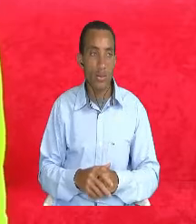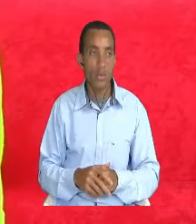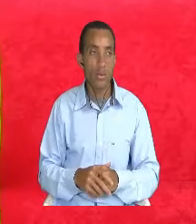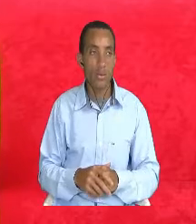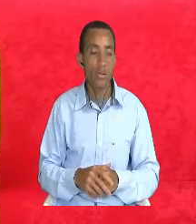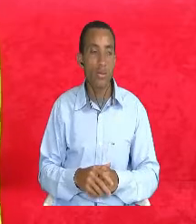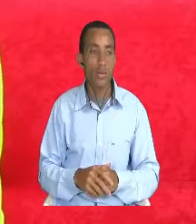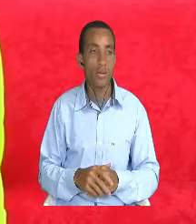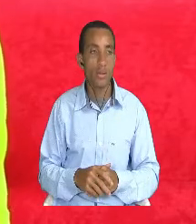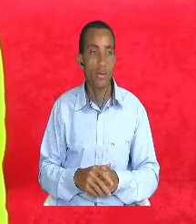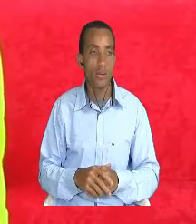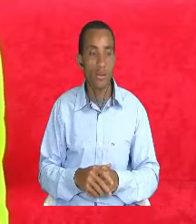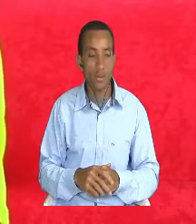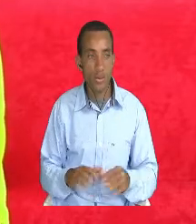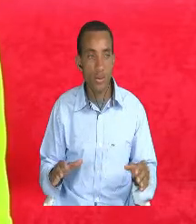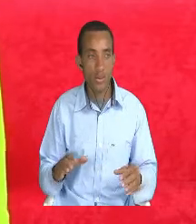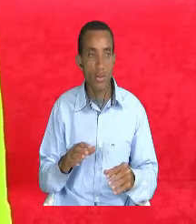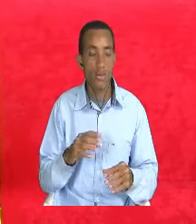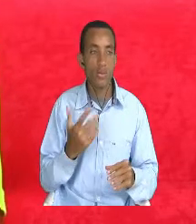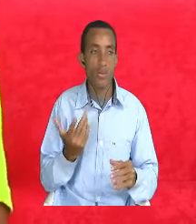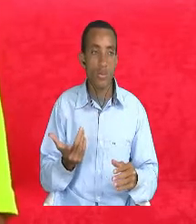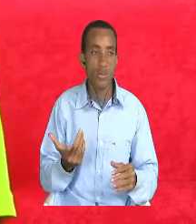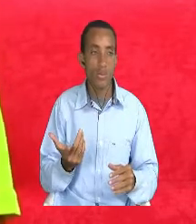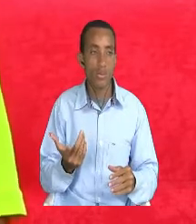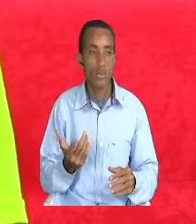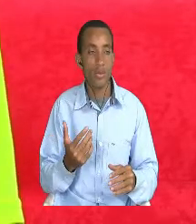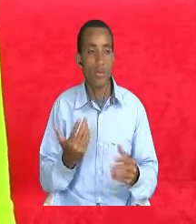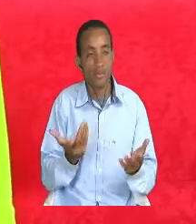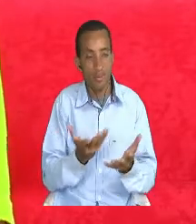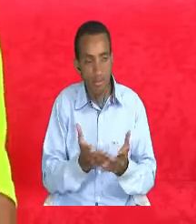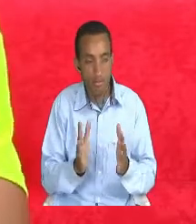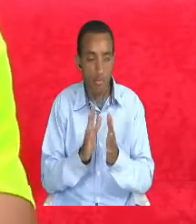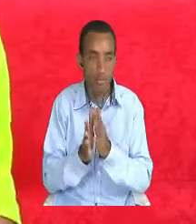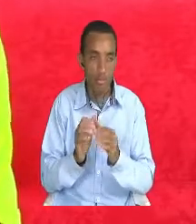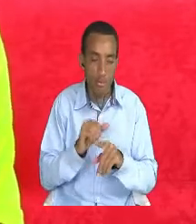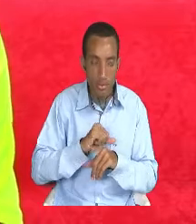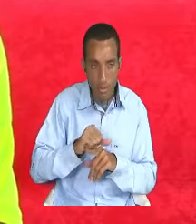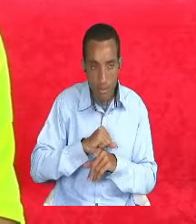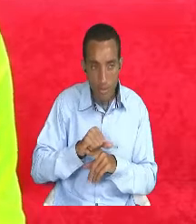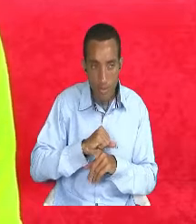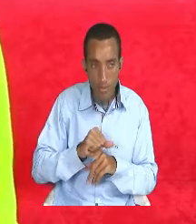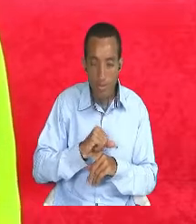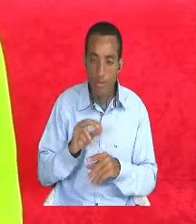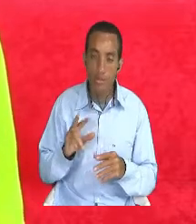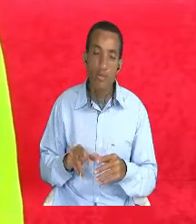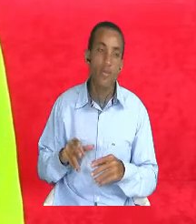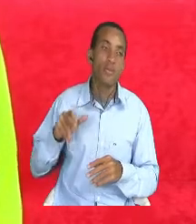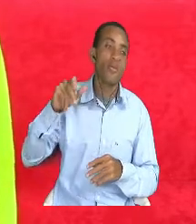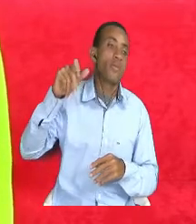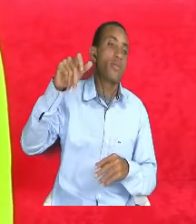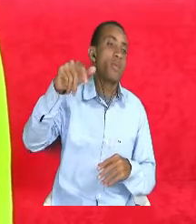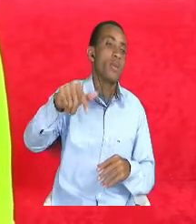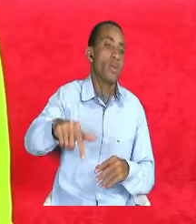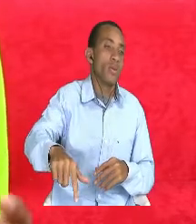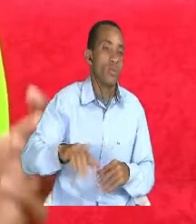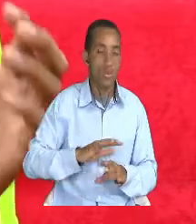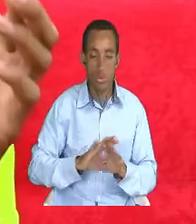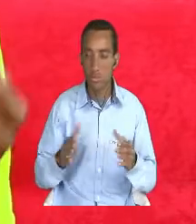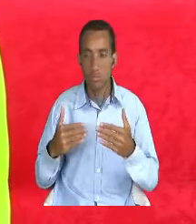no va a tener problemas de dolor de pies, está el foso. También puede practicar ahí el salto largo. Está abierta al público para toda